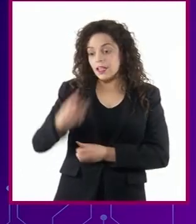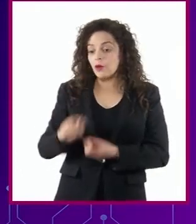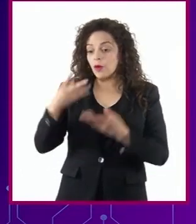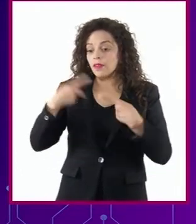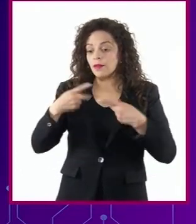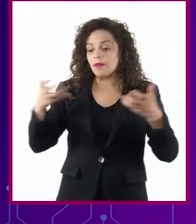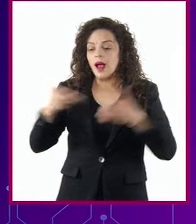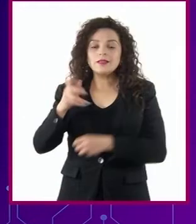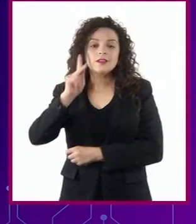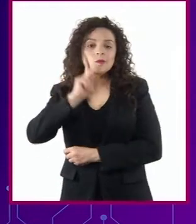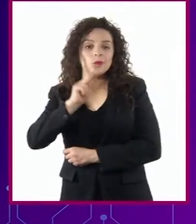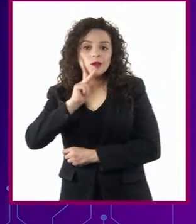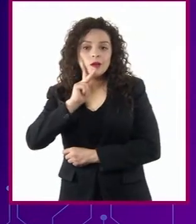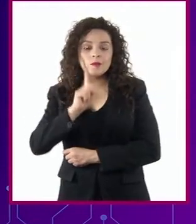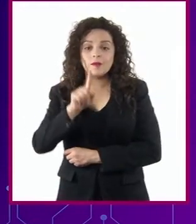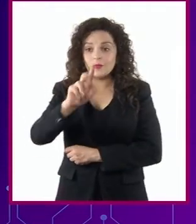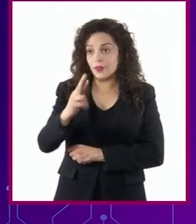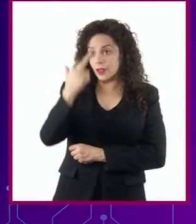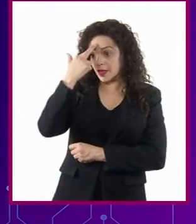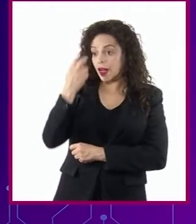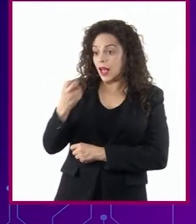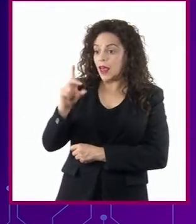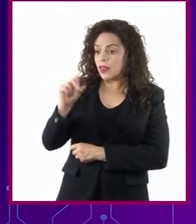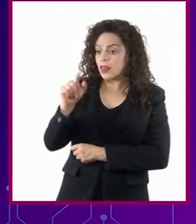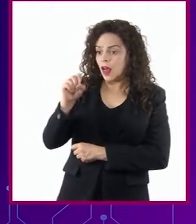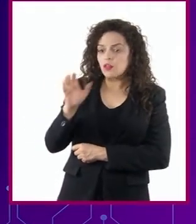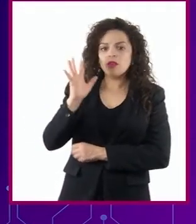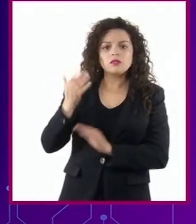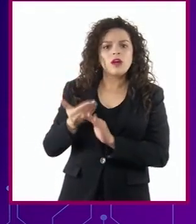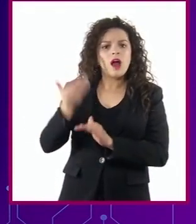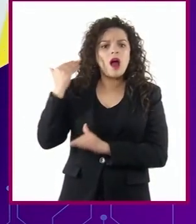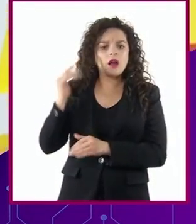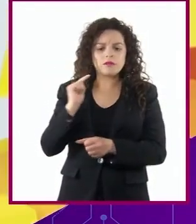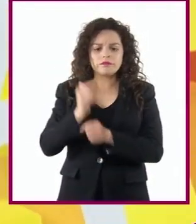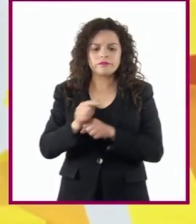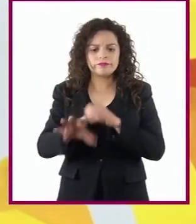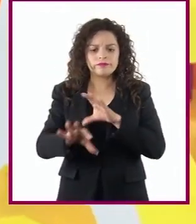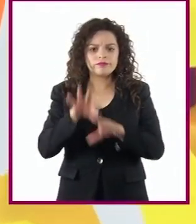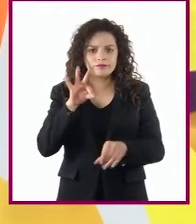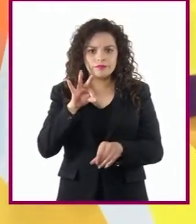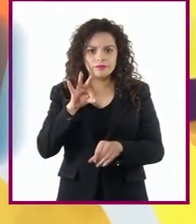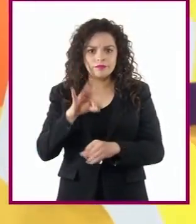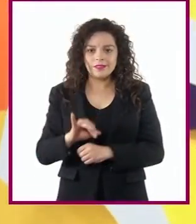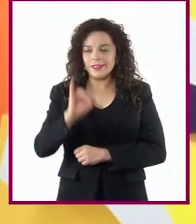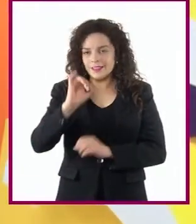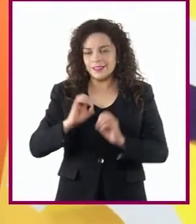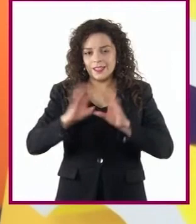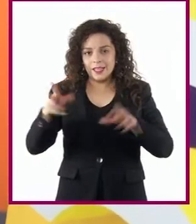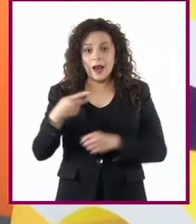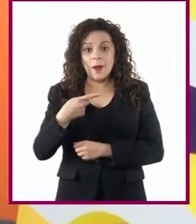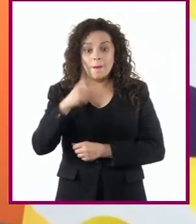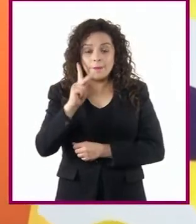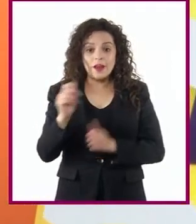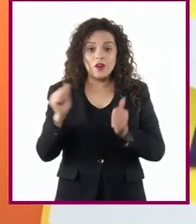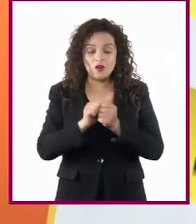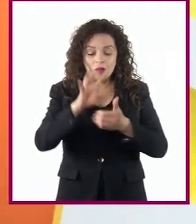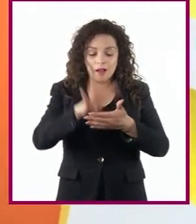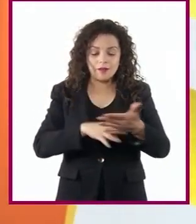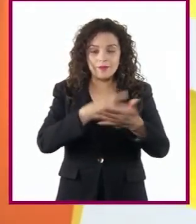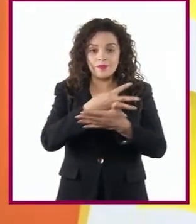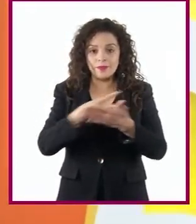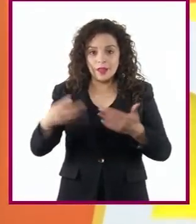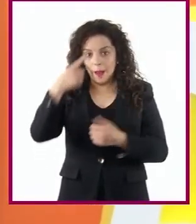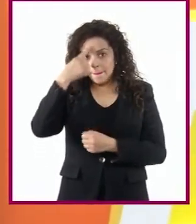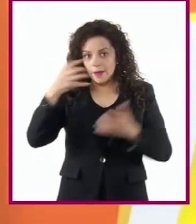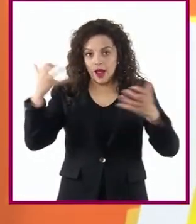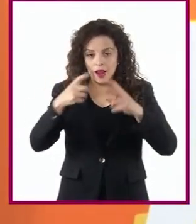prueba. ¿Recuerdan que este dato ya lo habíamos encontrado en otro momento? Claro, lo obtuvimos en la tabla que se elaboró para